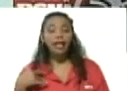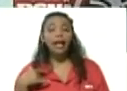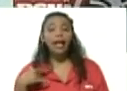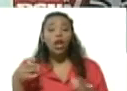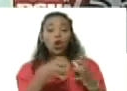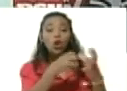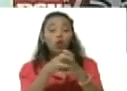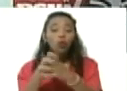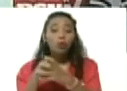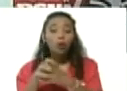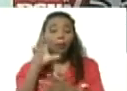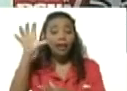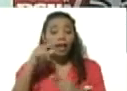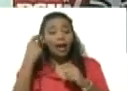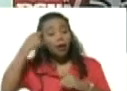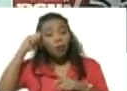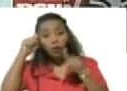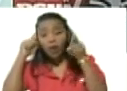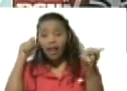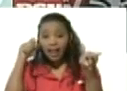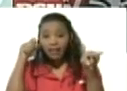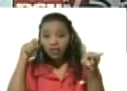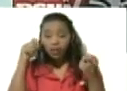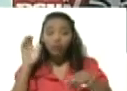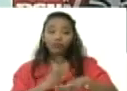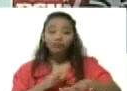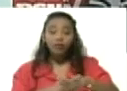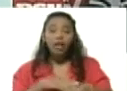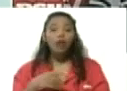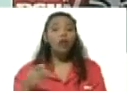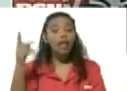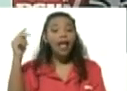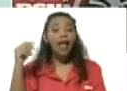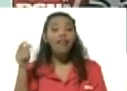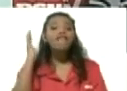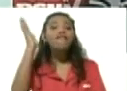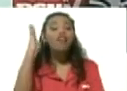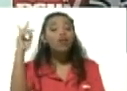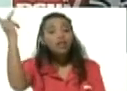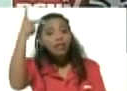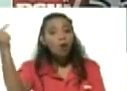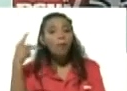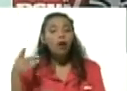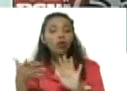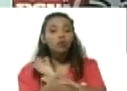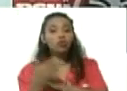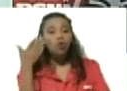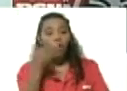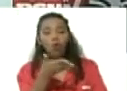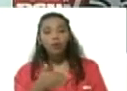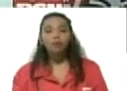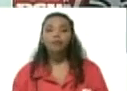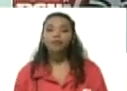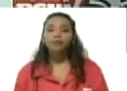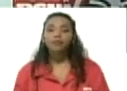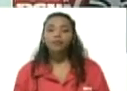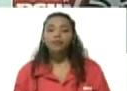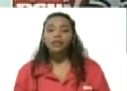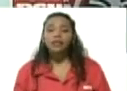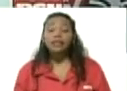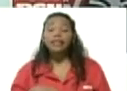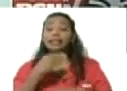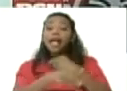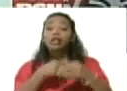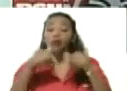Recuerden que esto es consecuencia del Foro de Sao Paulo, uno de los mandatos del Foro de Sao Paulo, que cuando se hizo